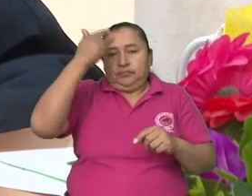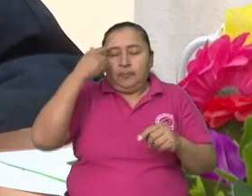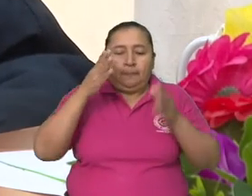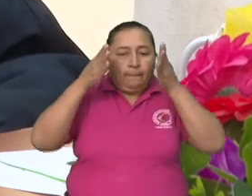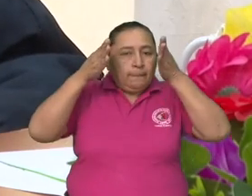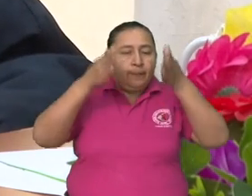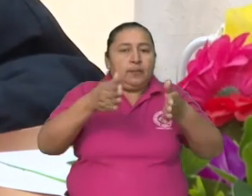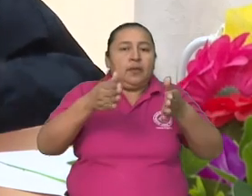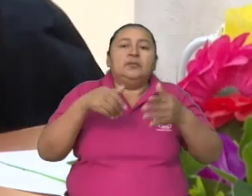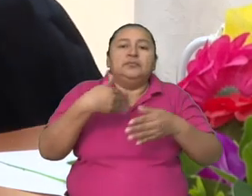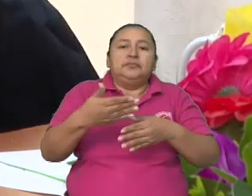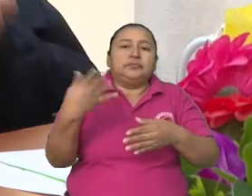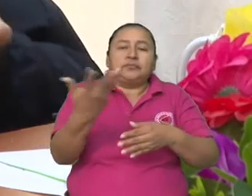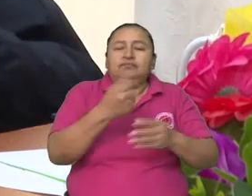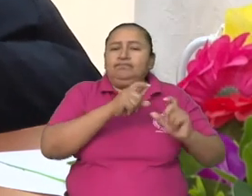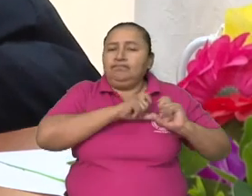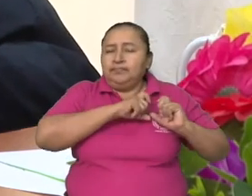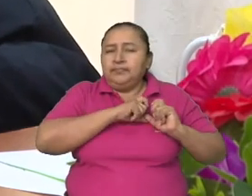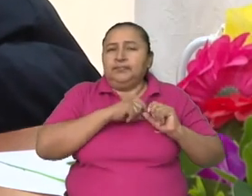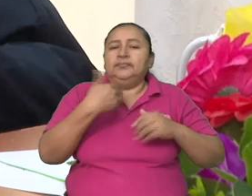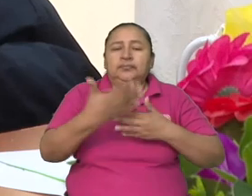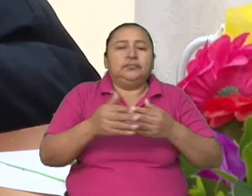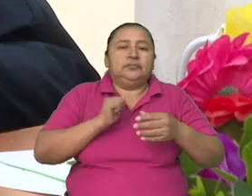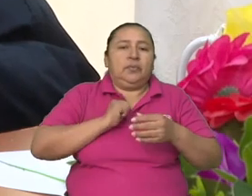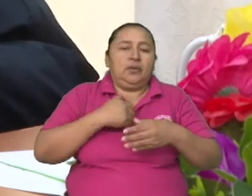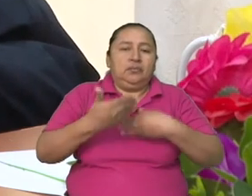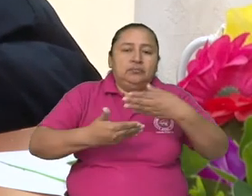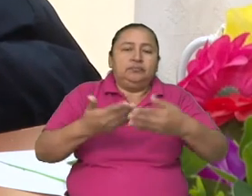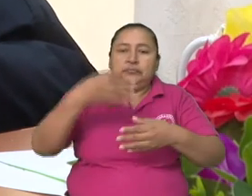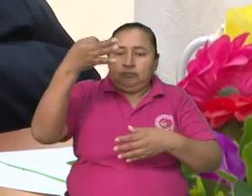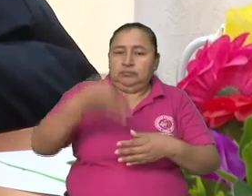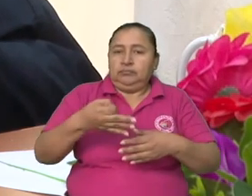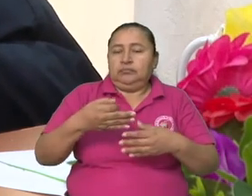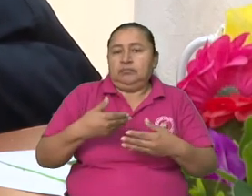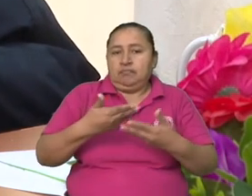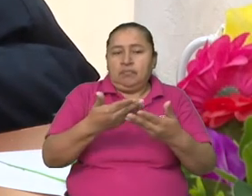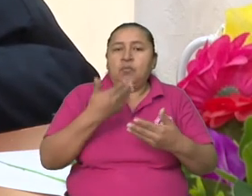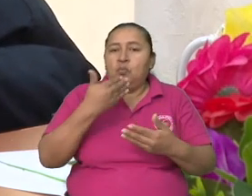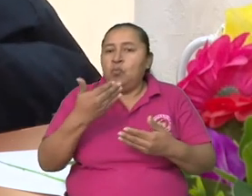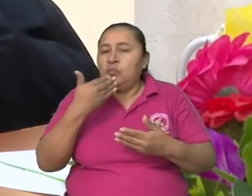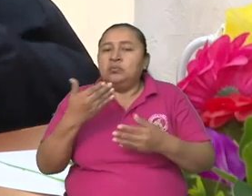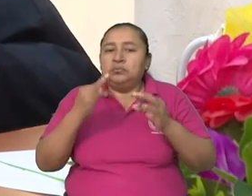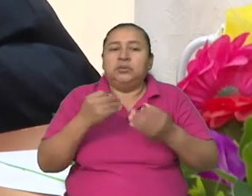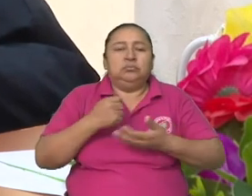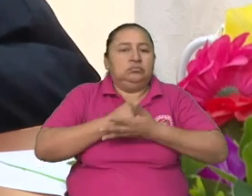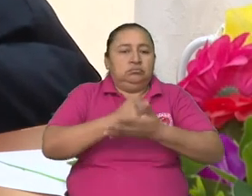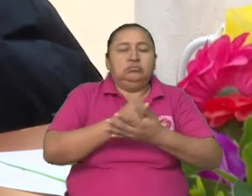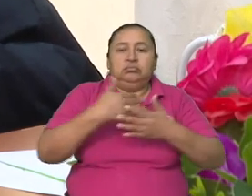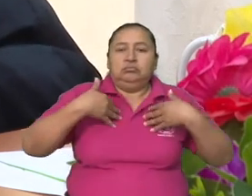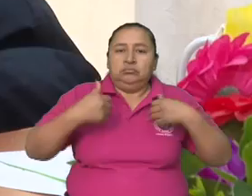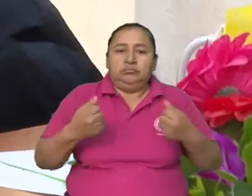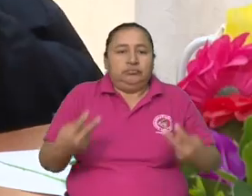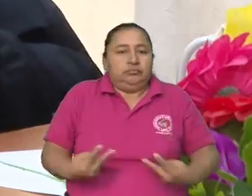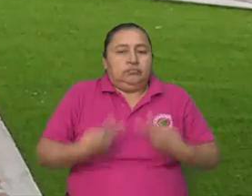dedicado de todo corazón a garantizarle el bienestar, la salud,